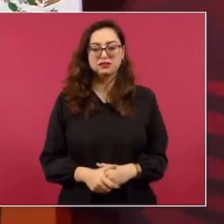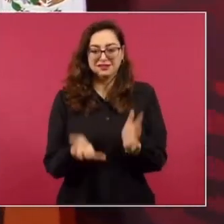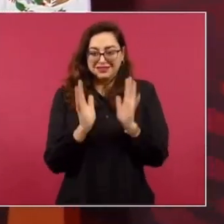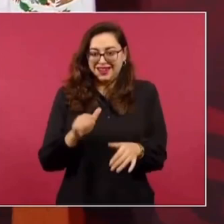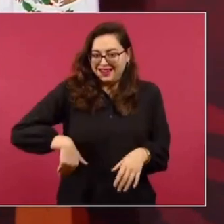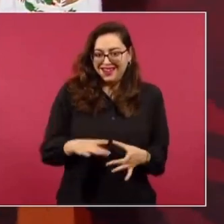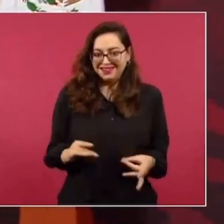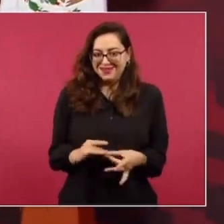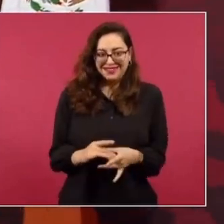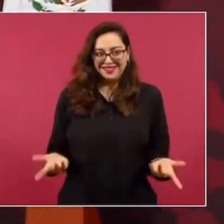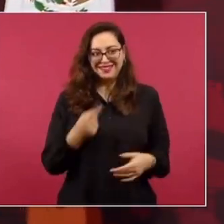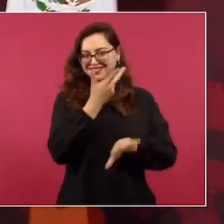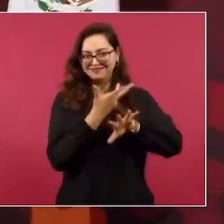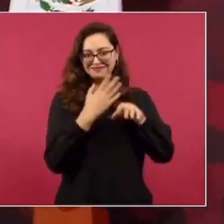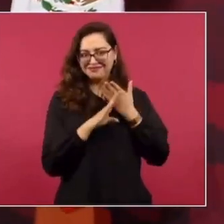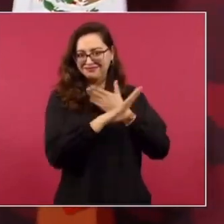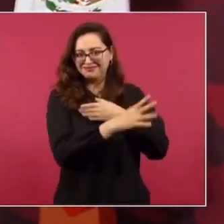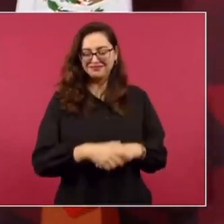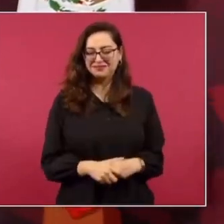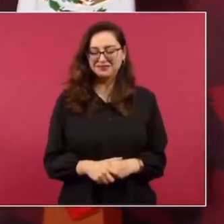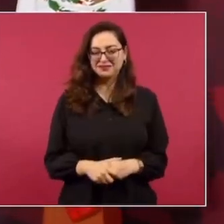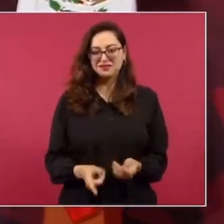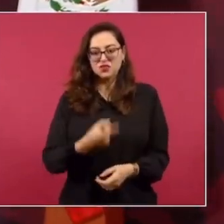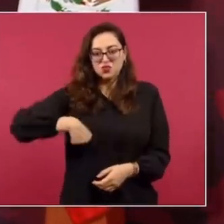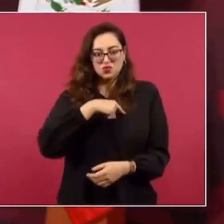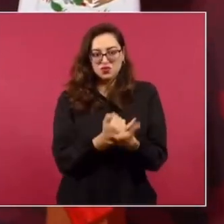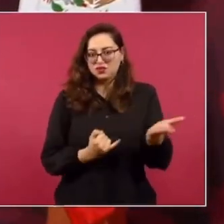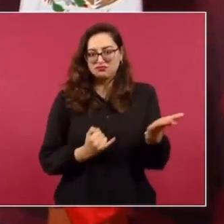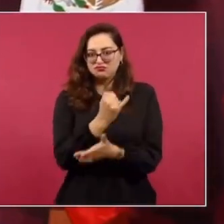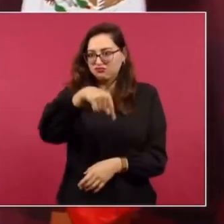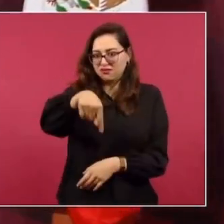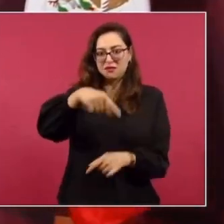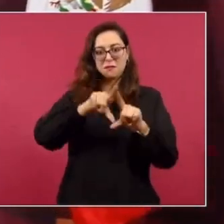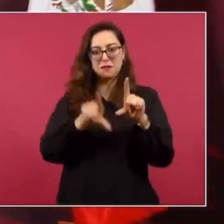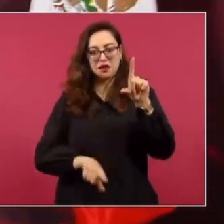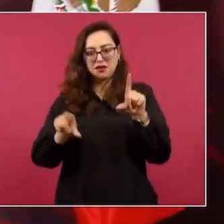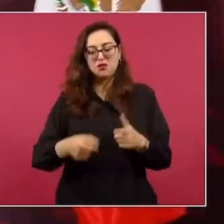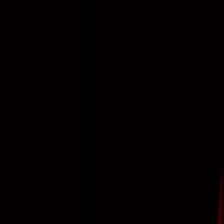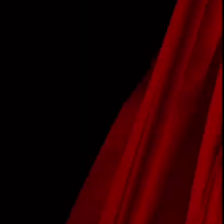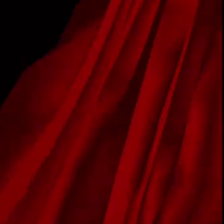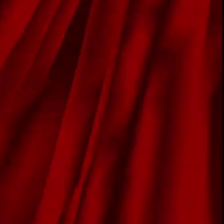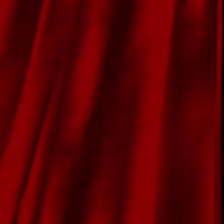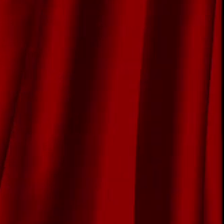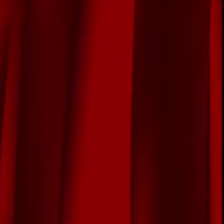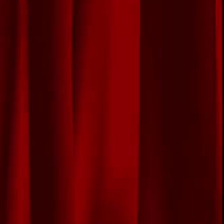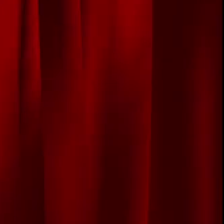decisión que se toma y les diría que es de rutina.